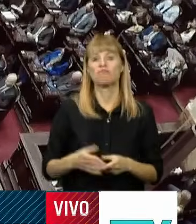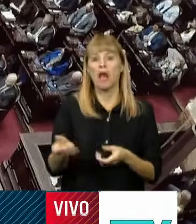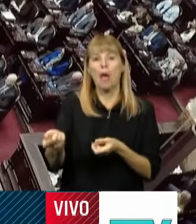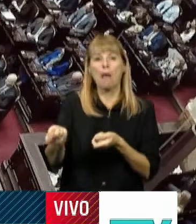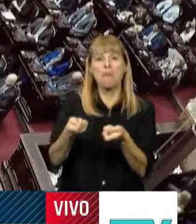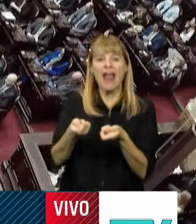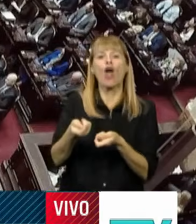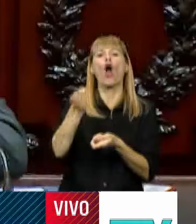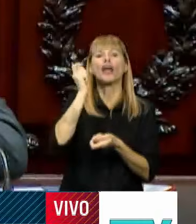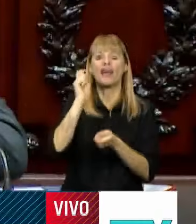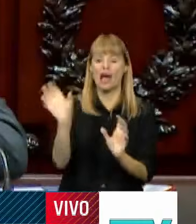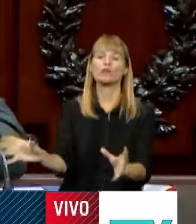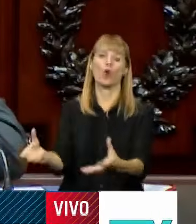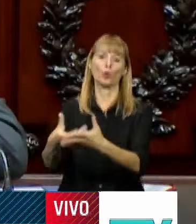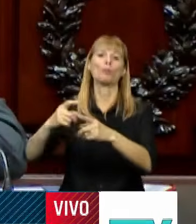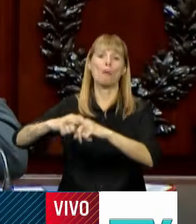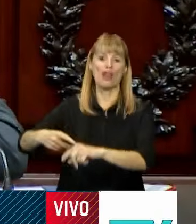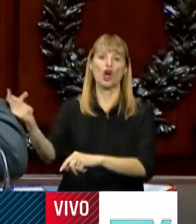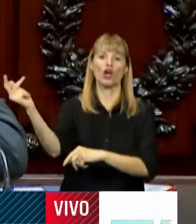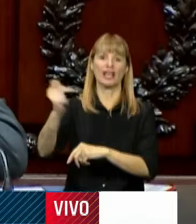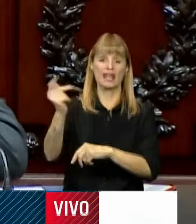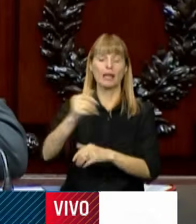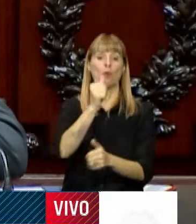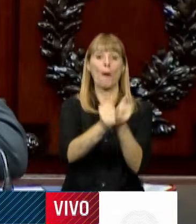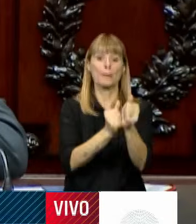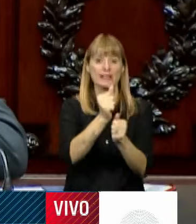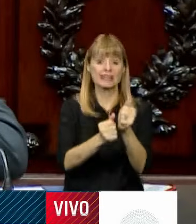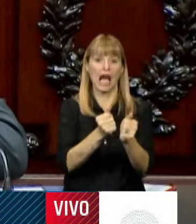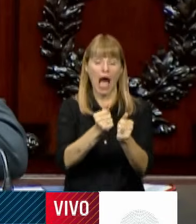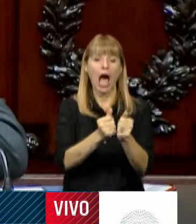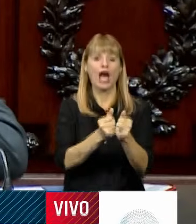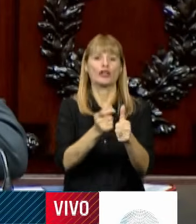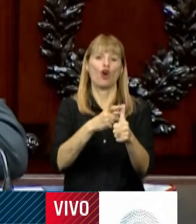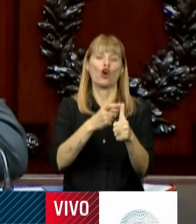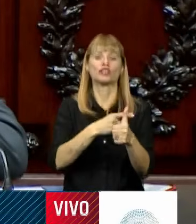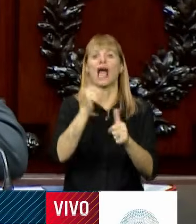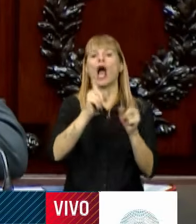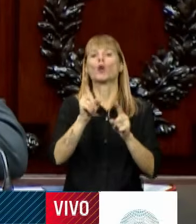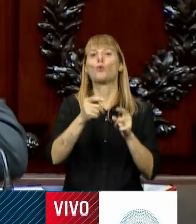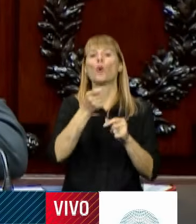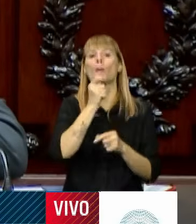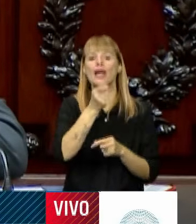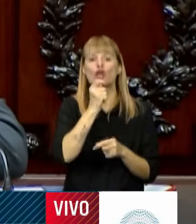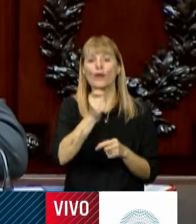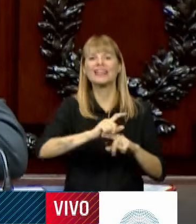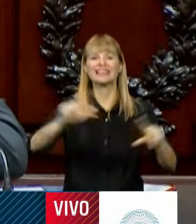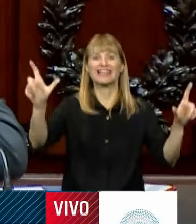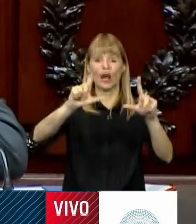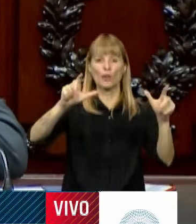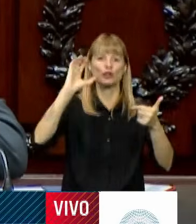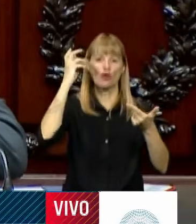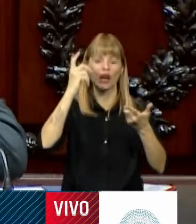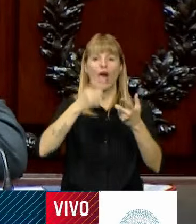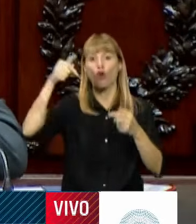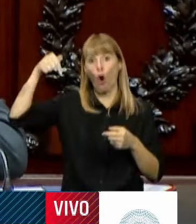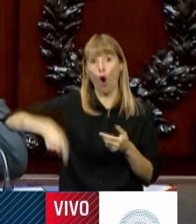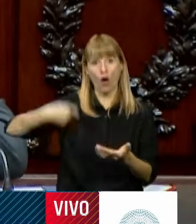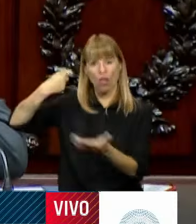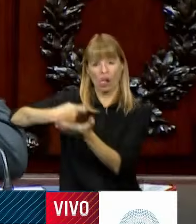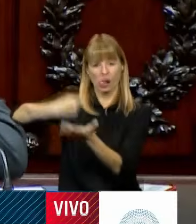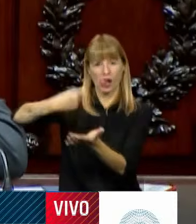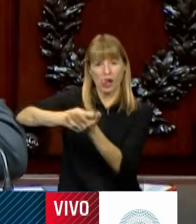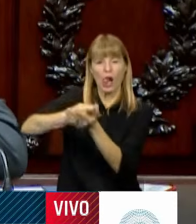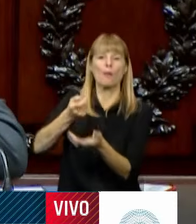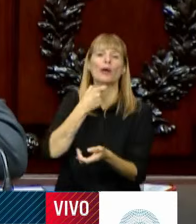Orquestado milimétricamente por el kirchnerismo, los empresarios prebendarios y algunos medios de comunicación que hoy son financiados por los que